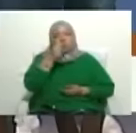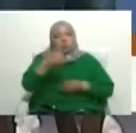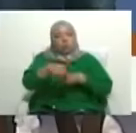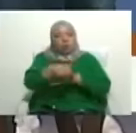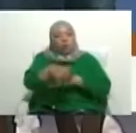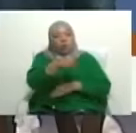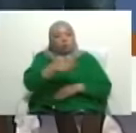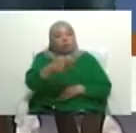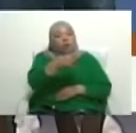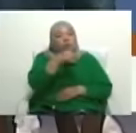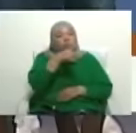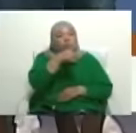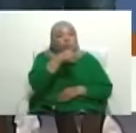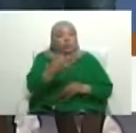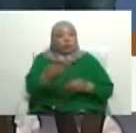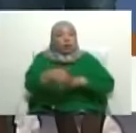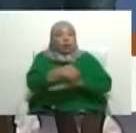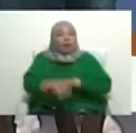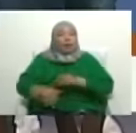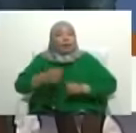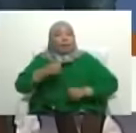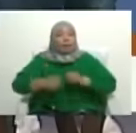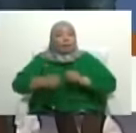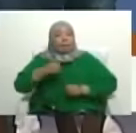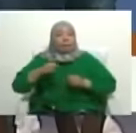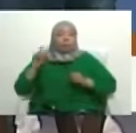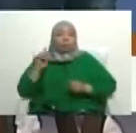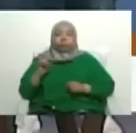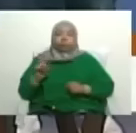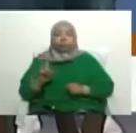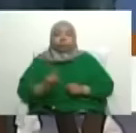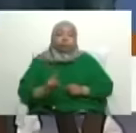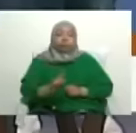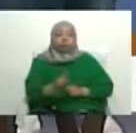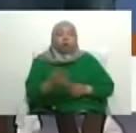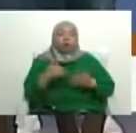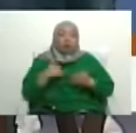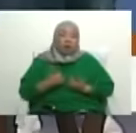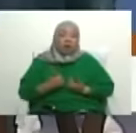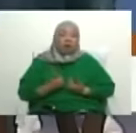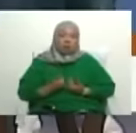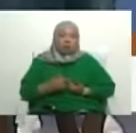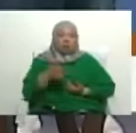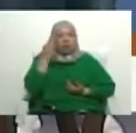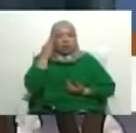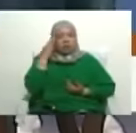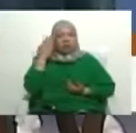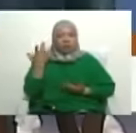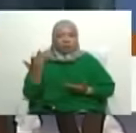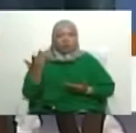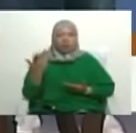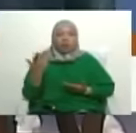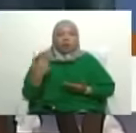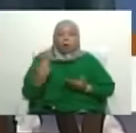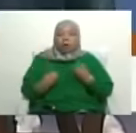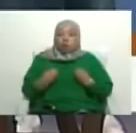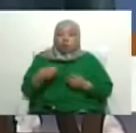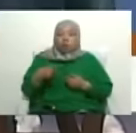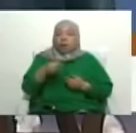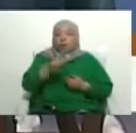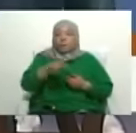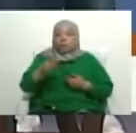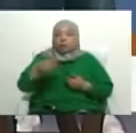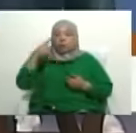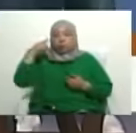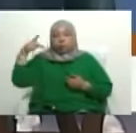la noticia, es que todo esto viene, toda esta operación de guerra psicológica, junto con una operación